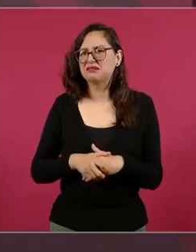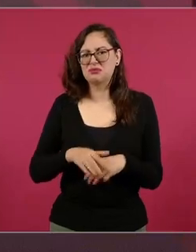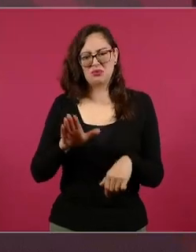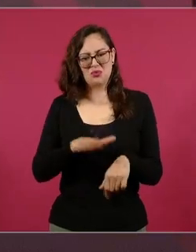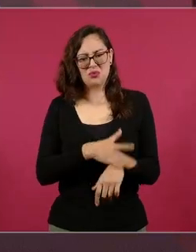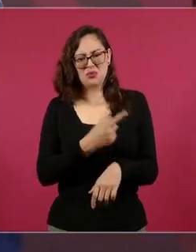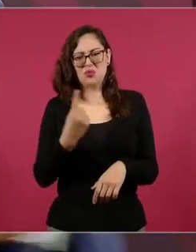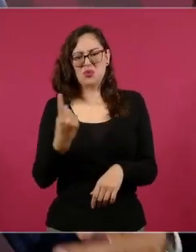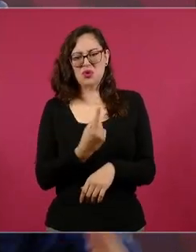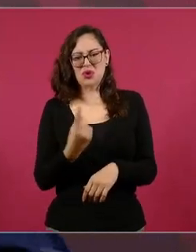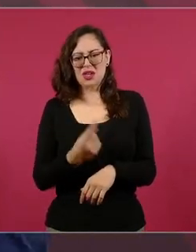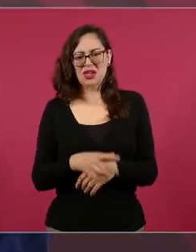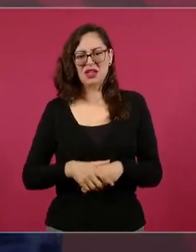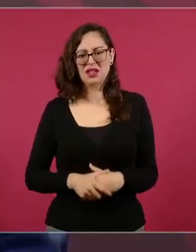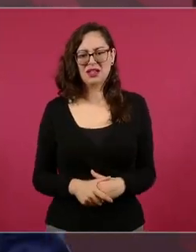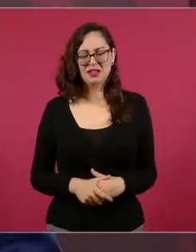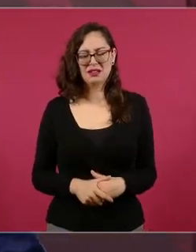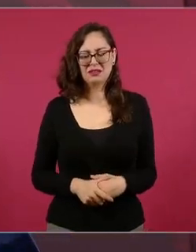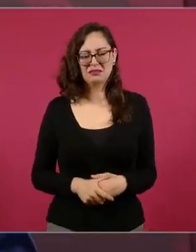O sea, una cosa es